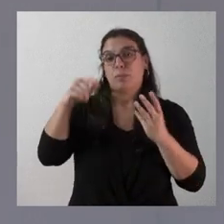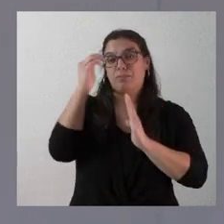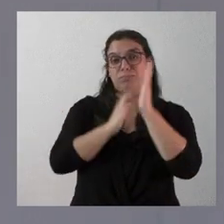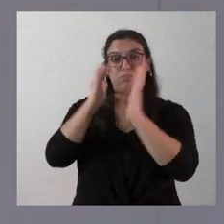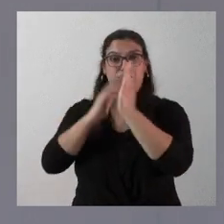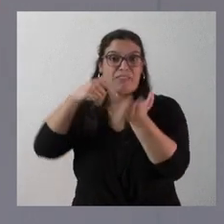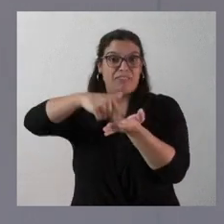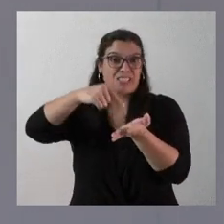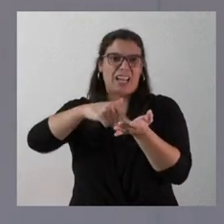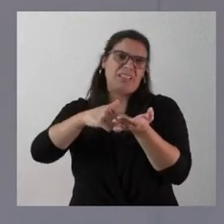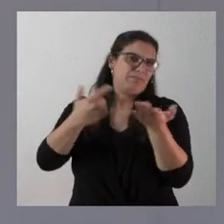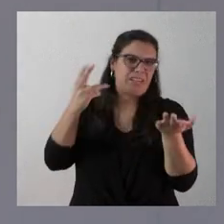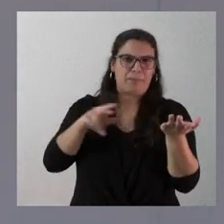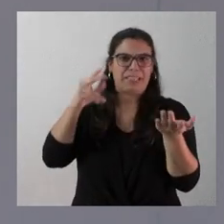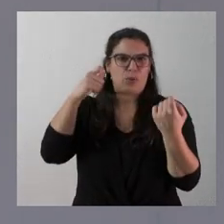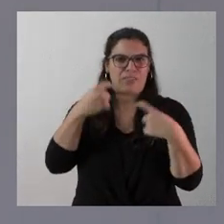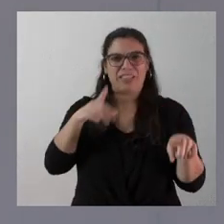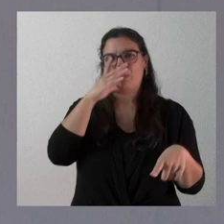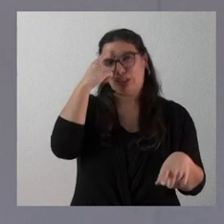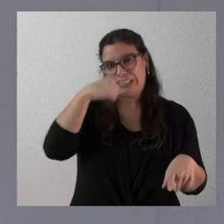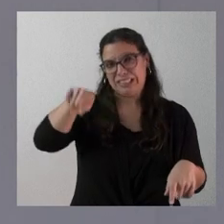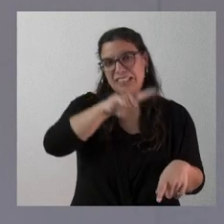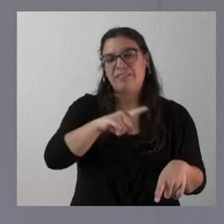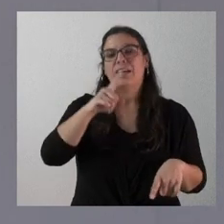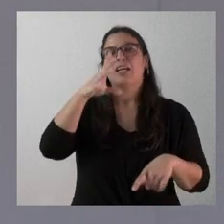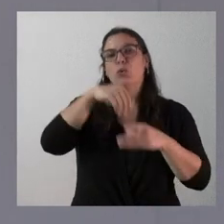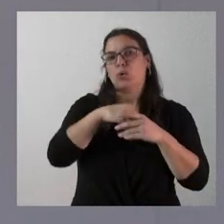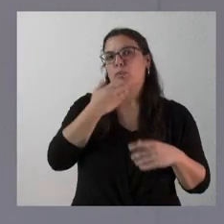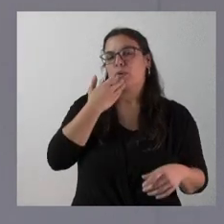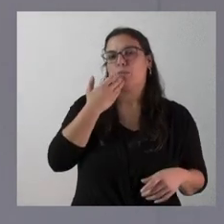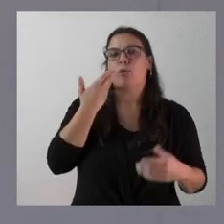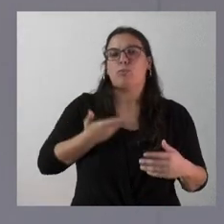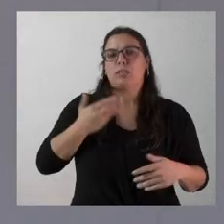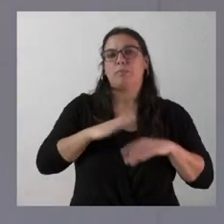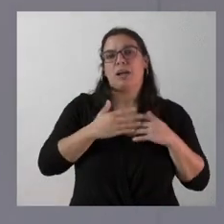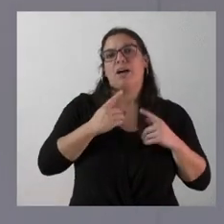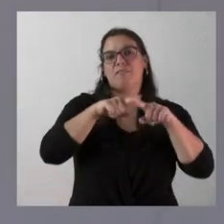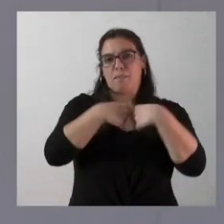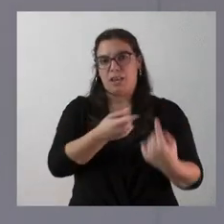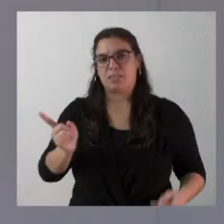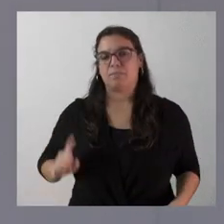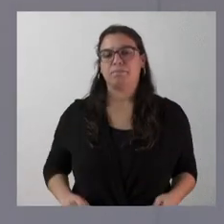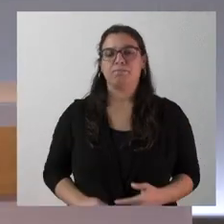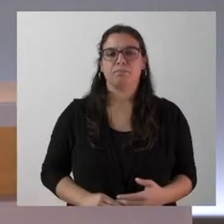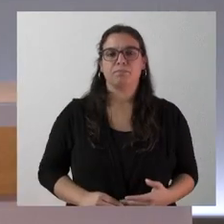saben y que no tengo que repetir aquí en este momento que incluyen a ellos muy importantes las familias de nuestra comunidad Autónoma